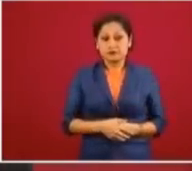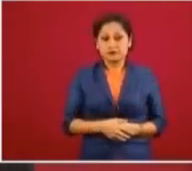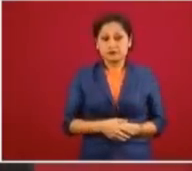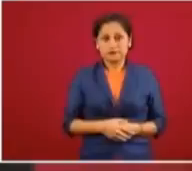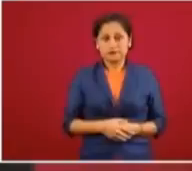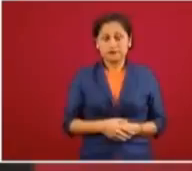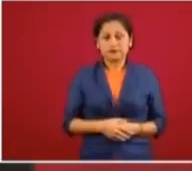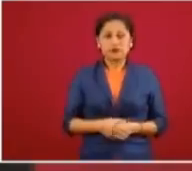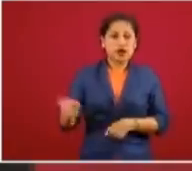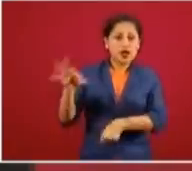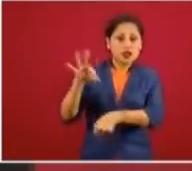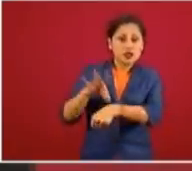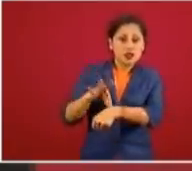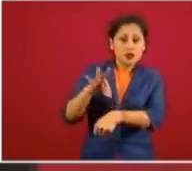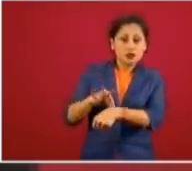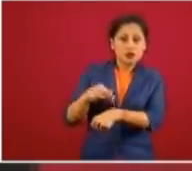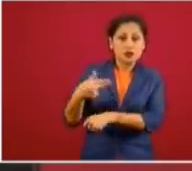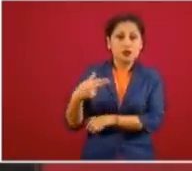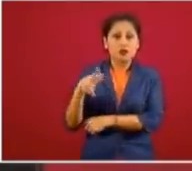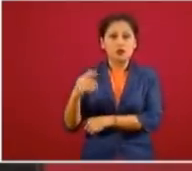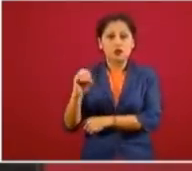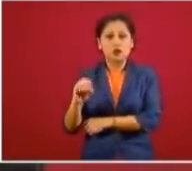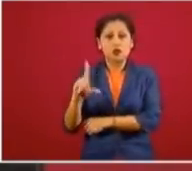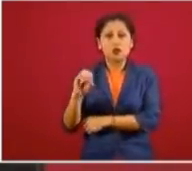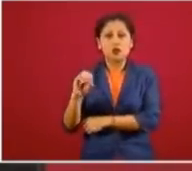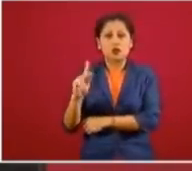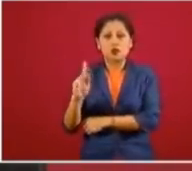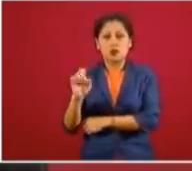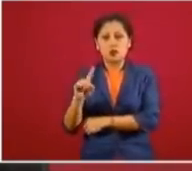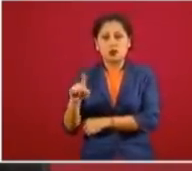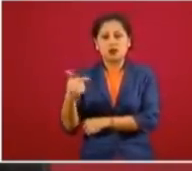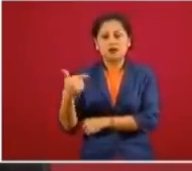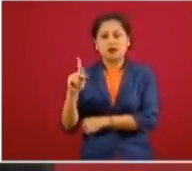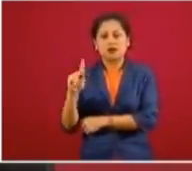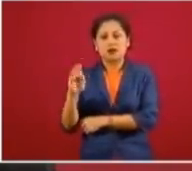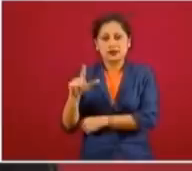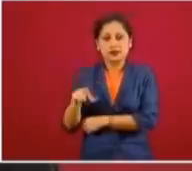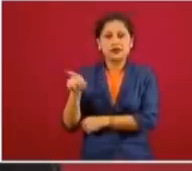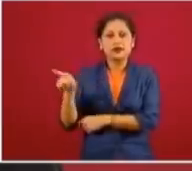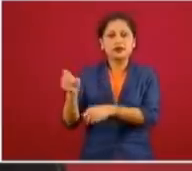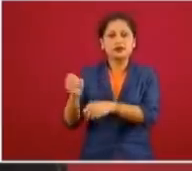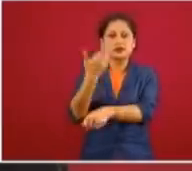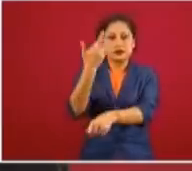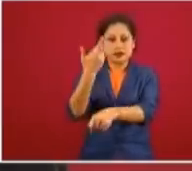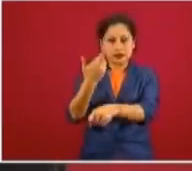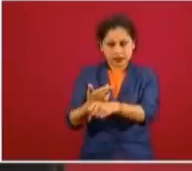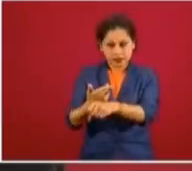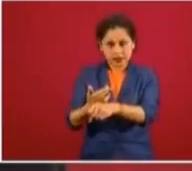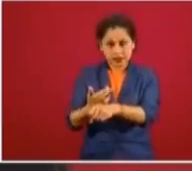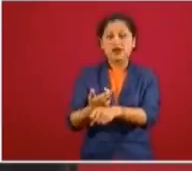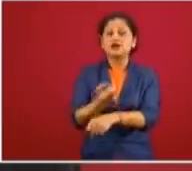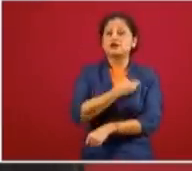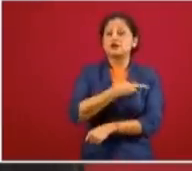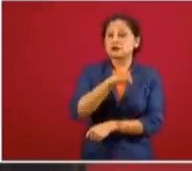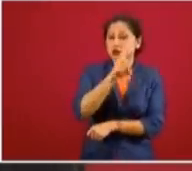Hugo López Gatell, subsecretario de Prevención y Promoción de la Salud, de la Secretaría de